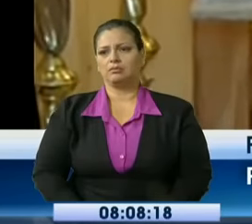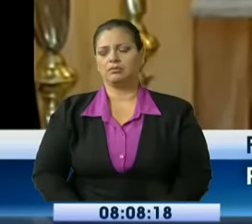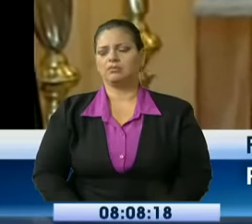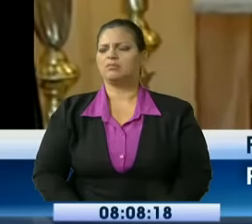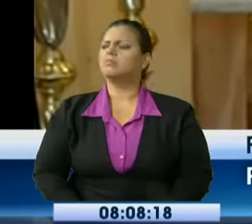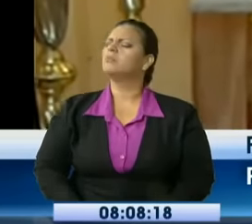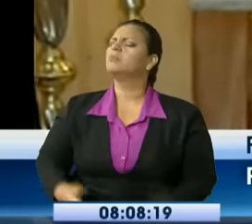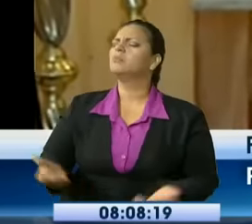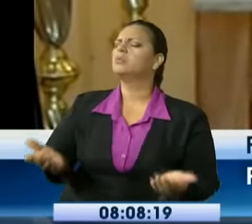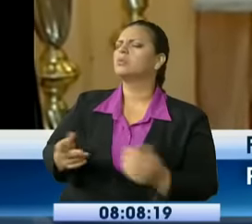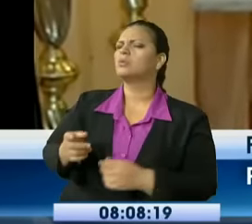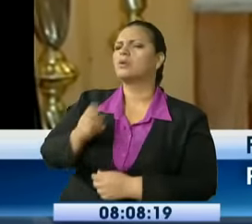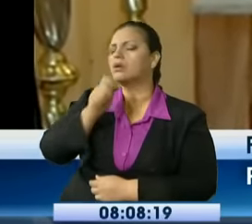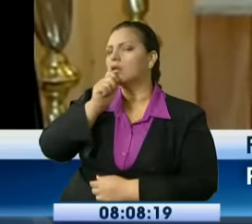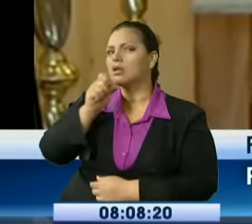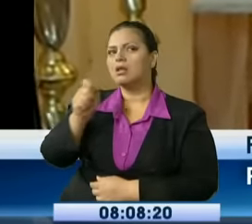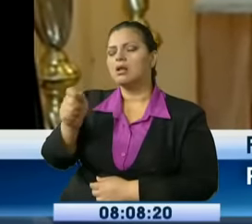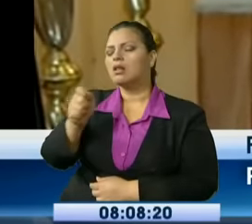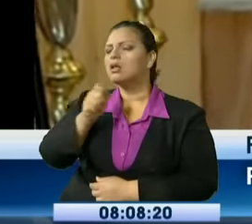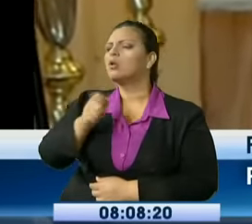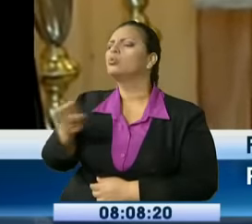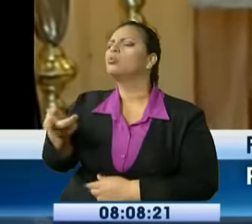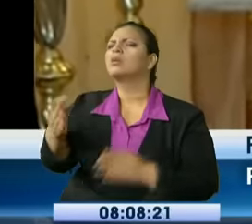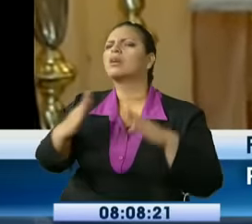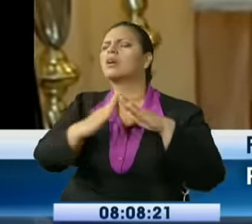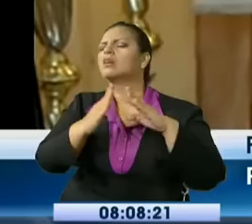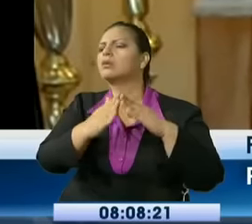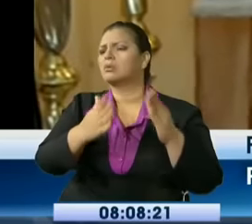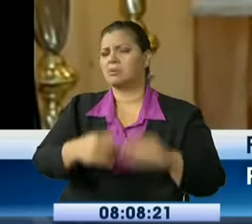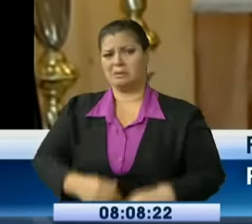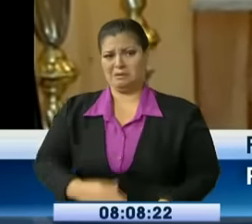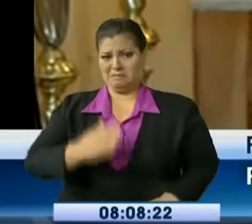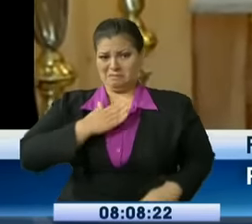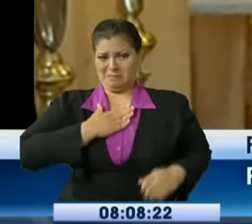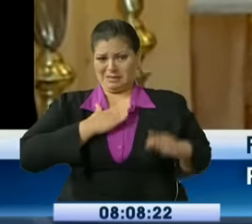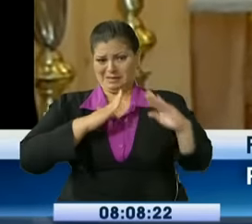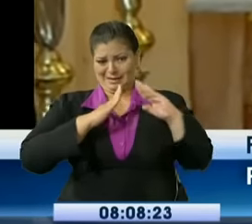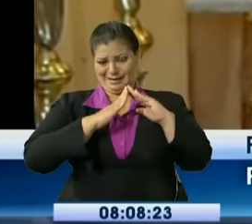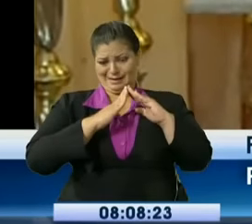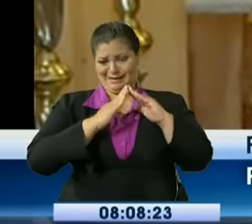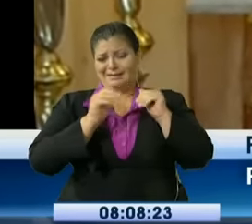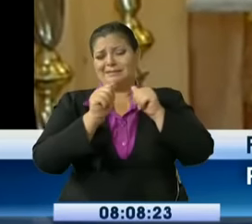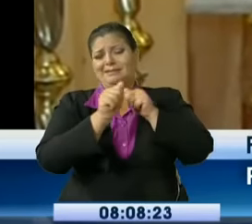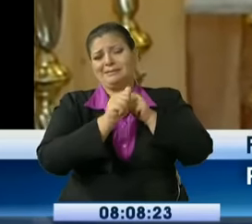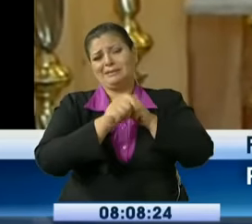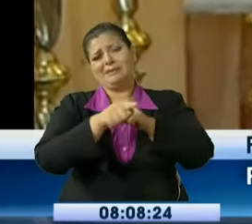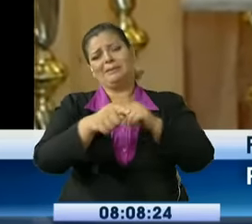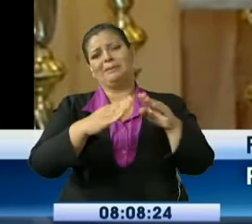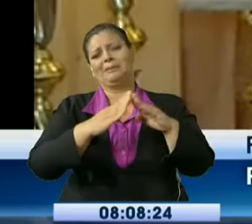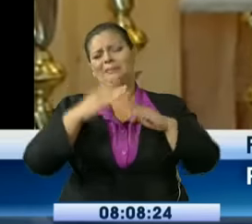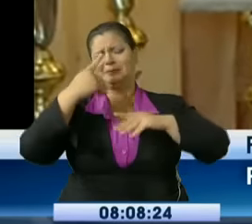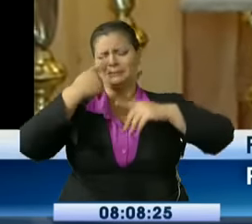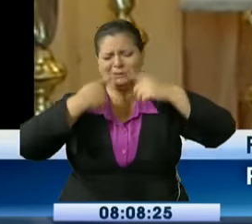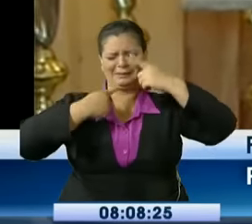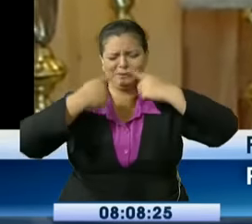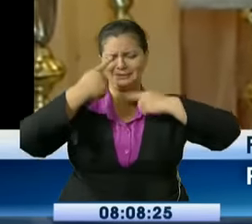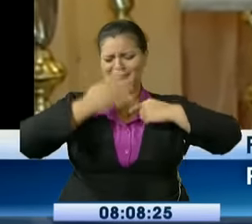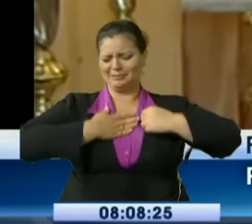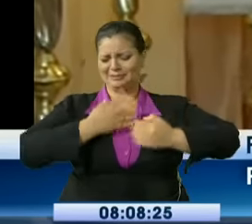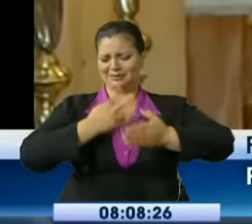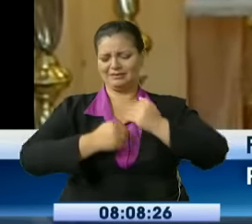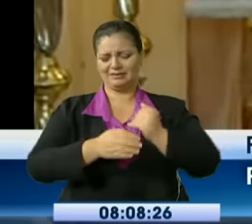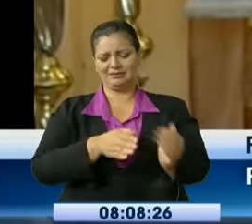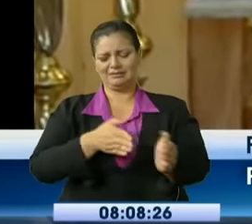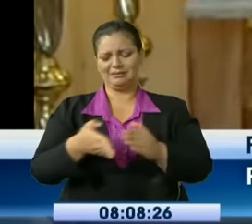la ubicación exacta. Esa casa queda por mi cuadra mismo, donde me mataron a mi chiquito. El nombre que le di